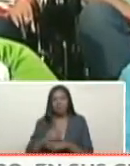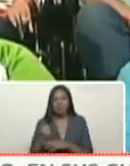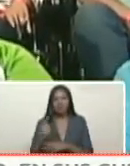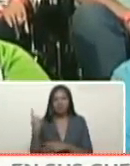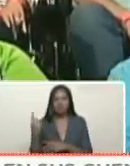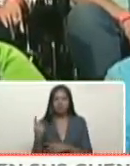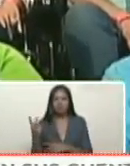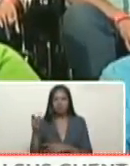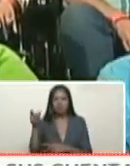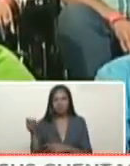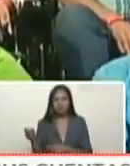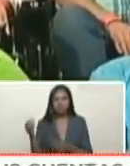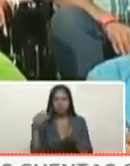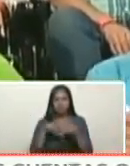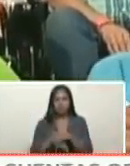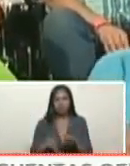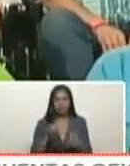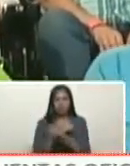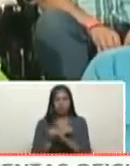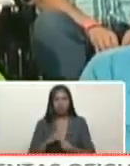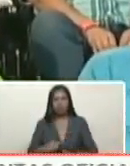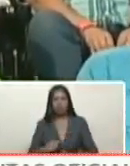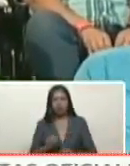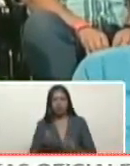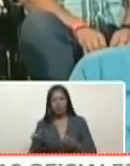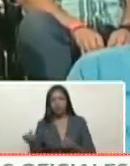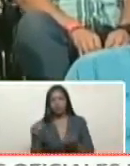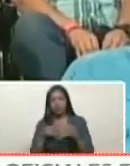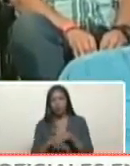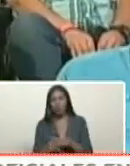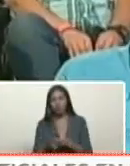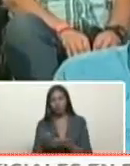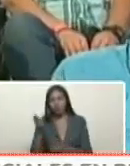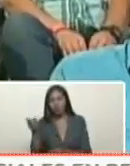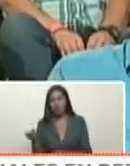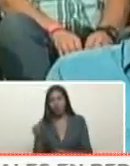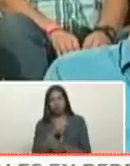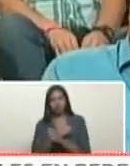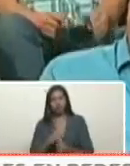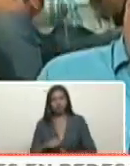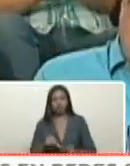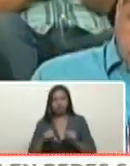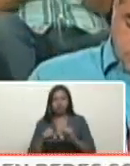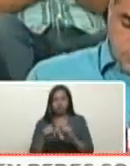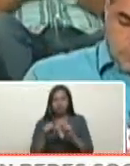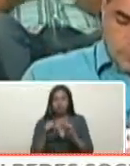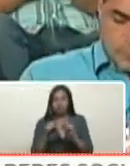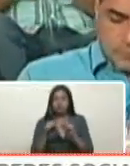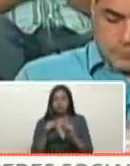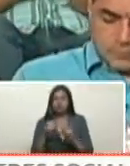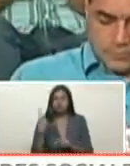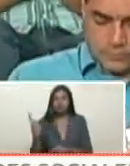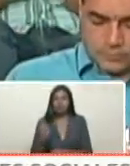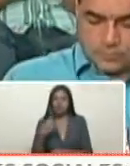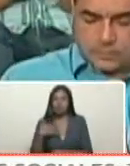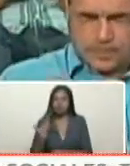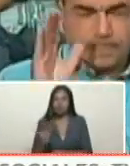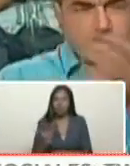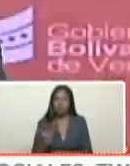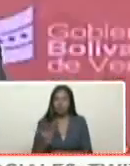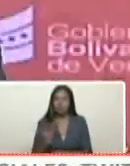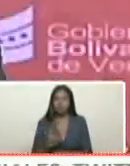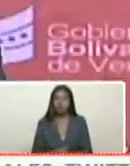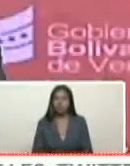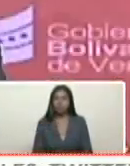sólida unión popular, hay una sólida unión cívico-militar, hay un sólido poder